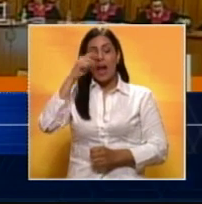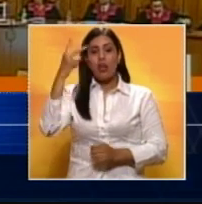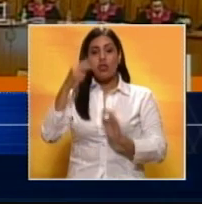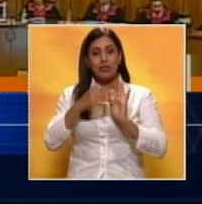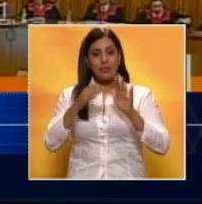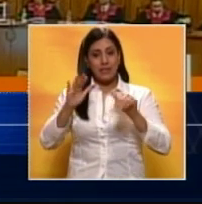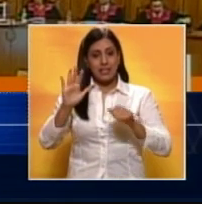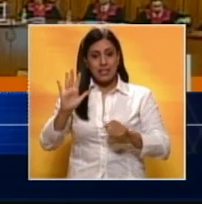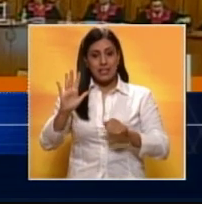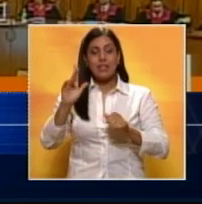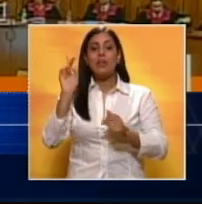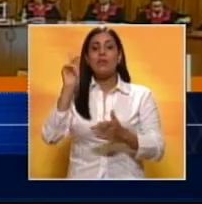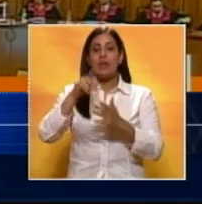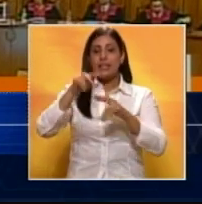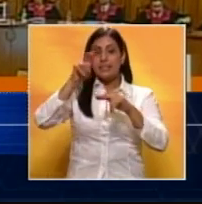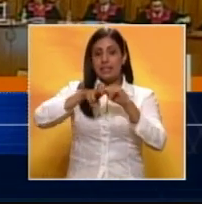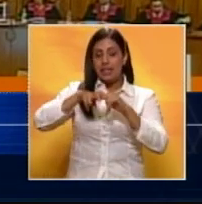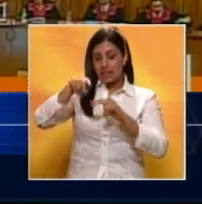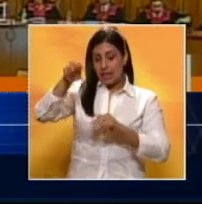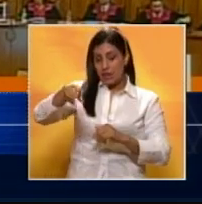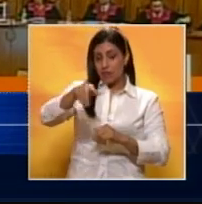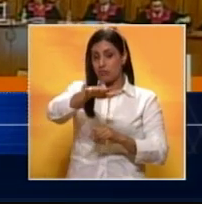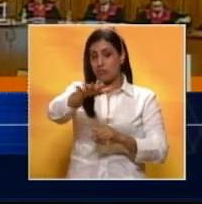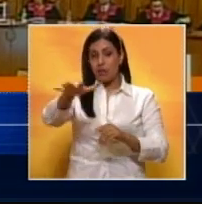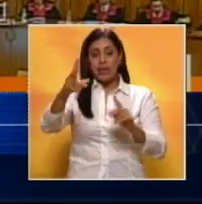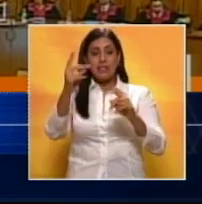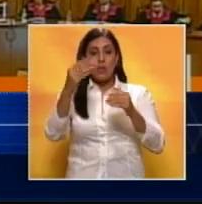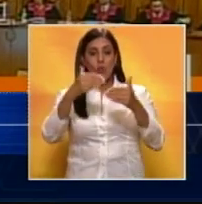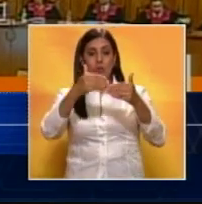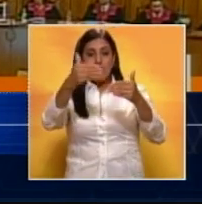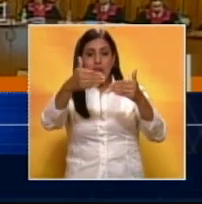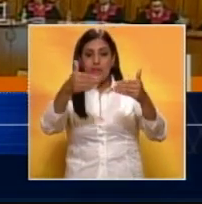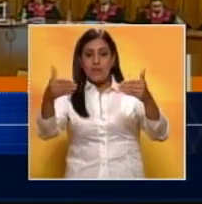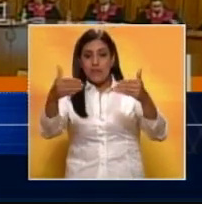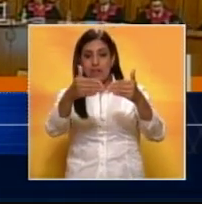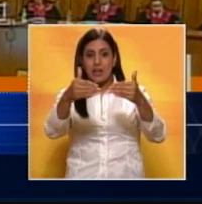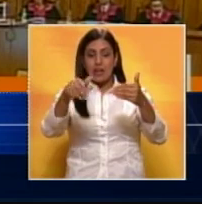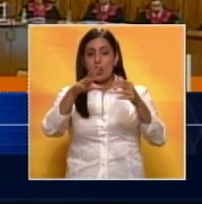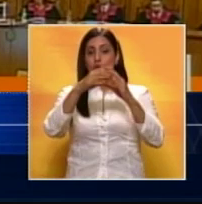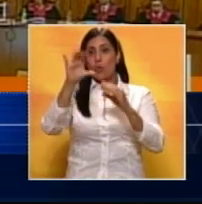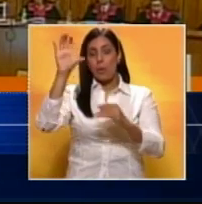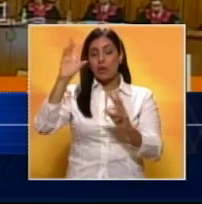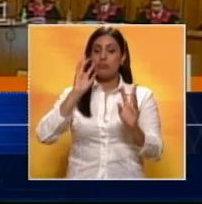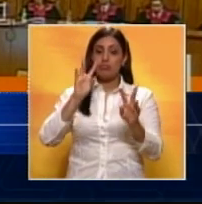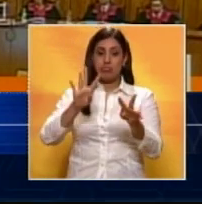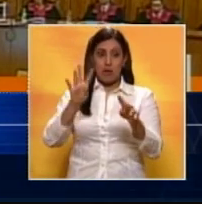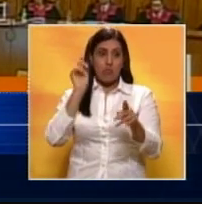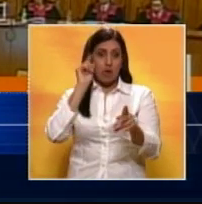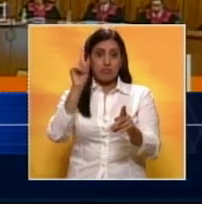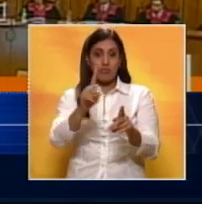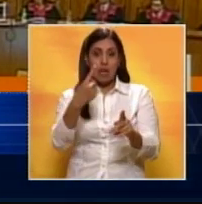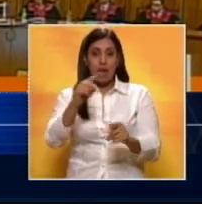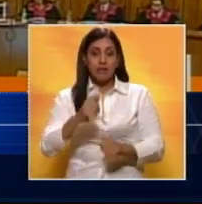año 2015, estuvo sentada allí en la segunda fila y todo el país pudo